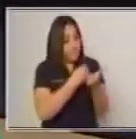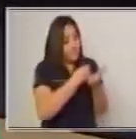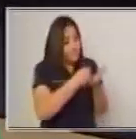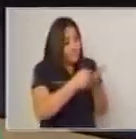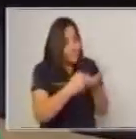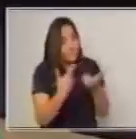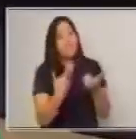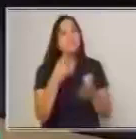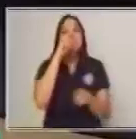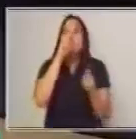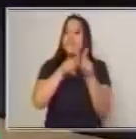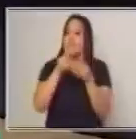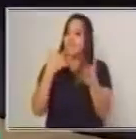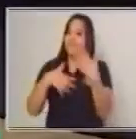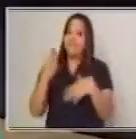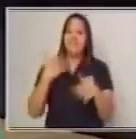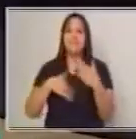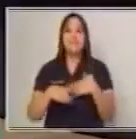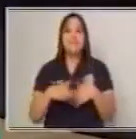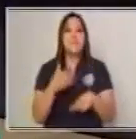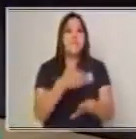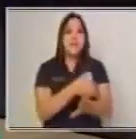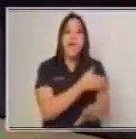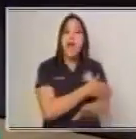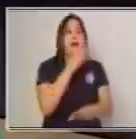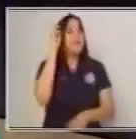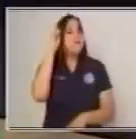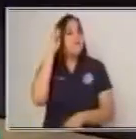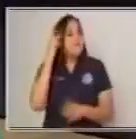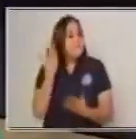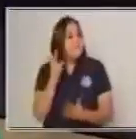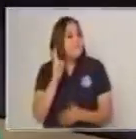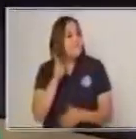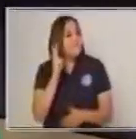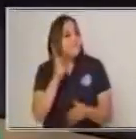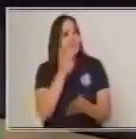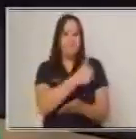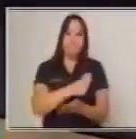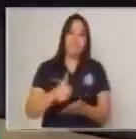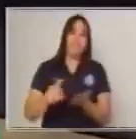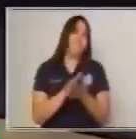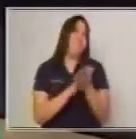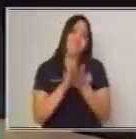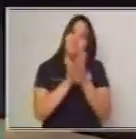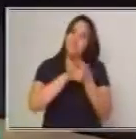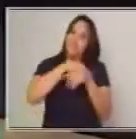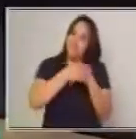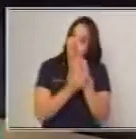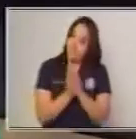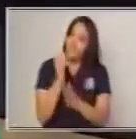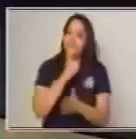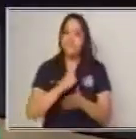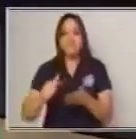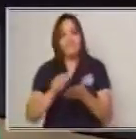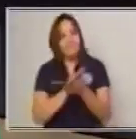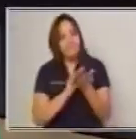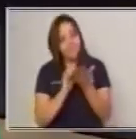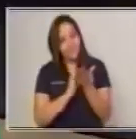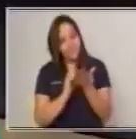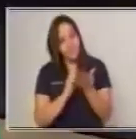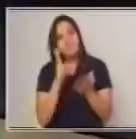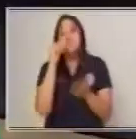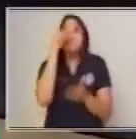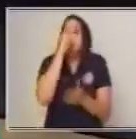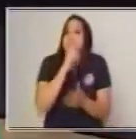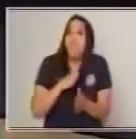y oral. Antes de empezar, te recomiendo que laves muy bien tus manos con agua y jabón. Si no